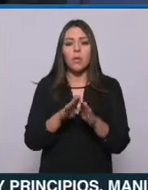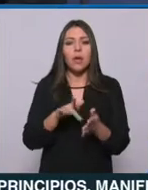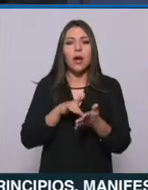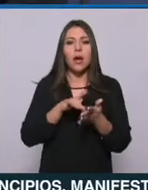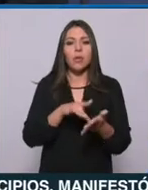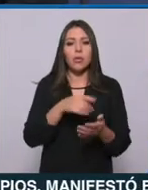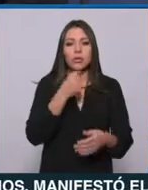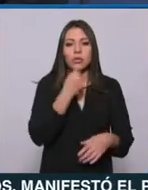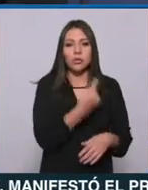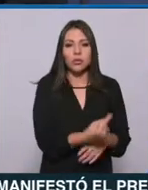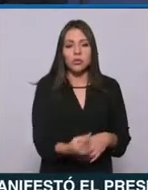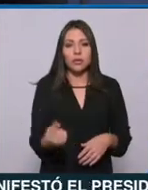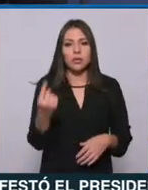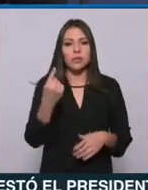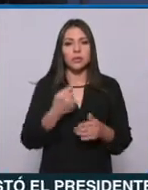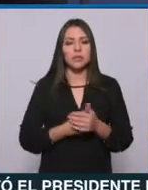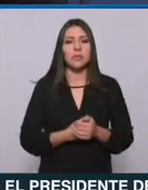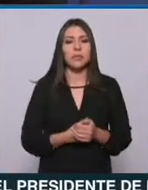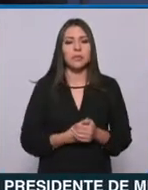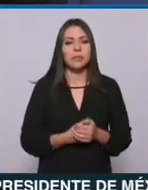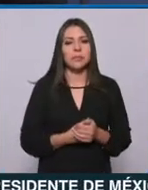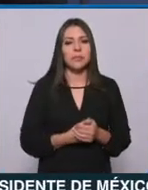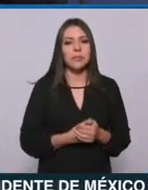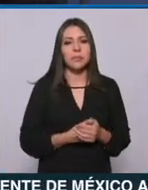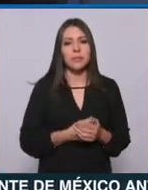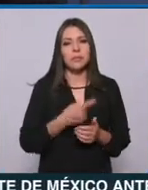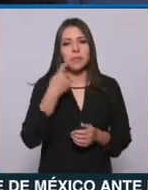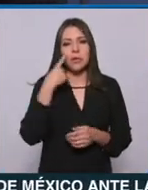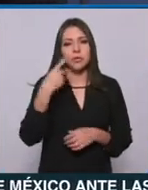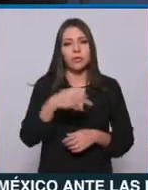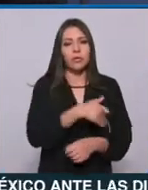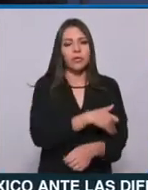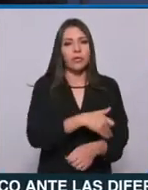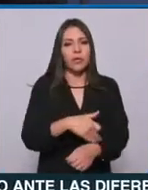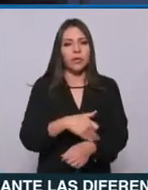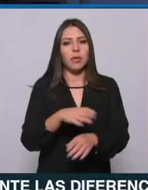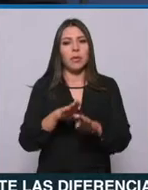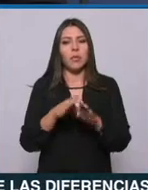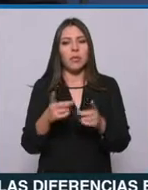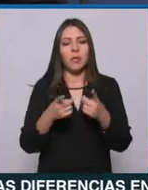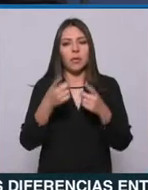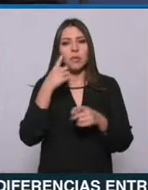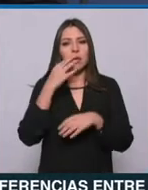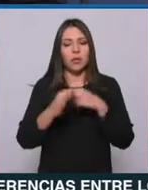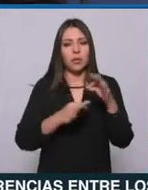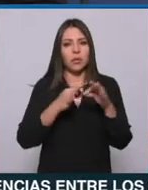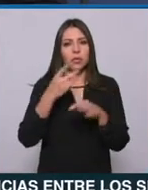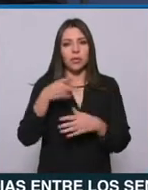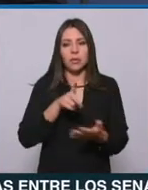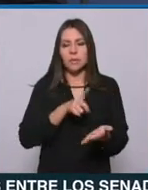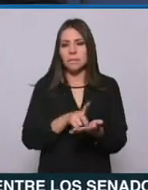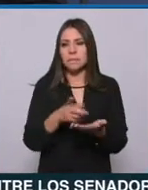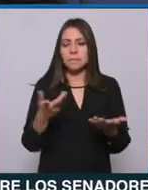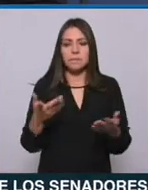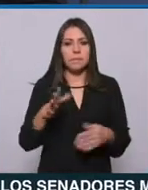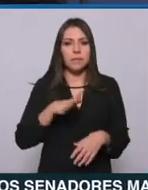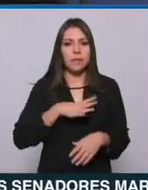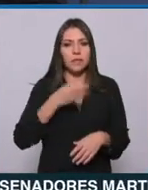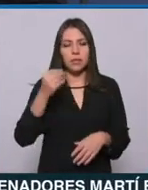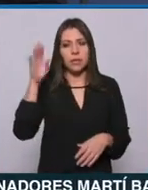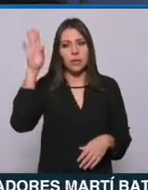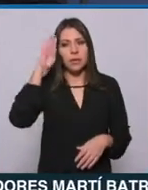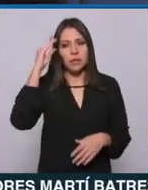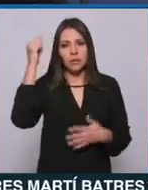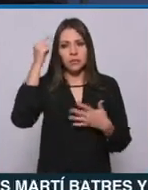que justo coloquen también a las familias como sujetos de derecho. Entonces, pues sí, tendría que ser todo un